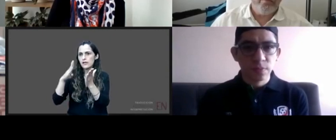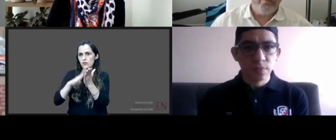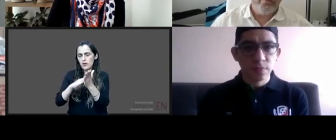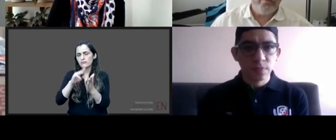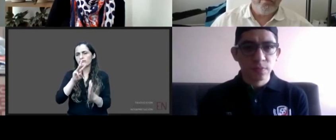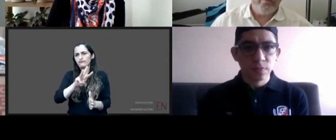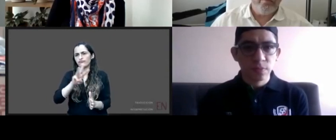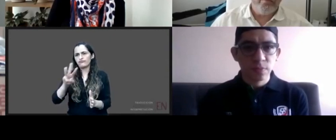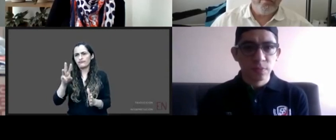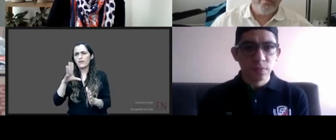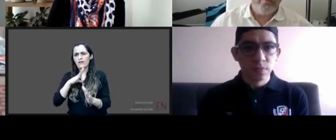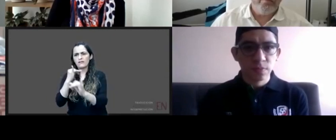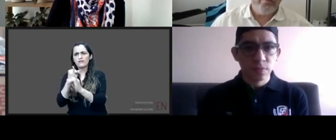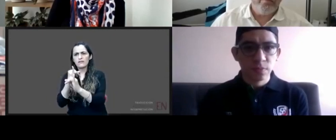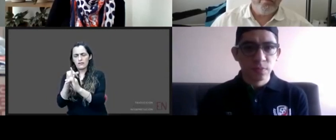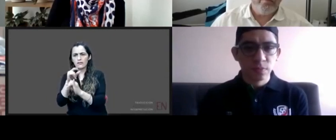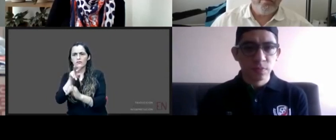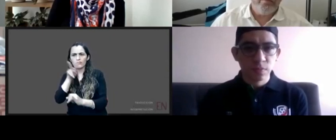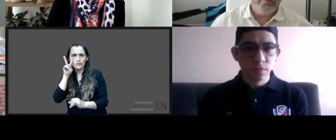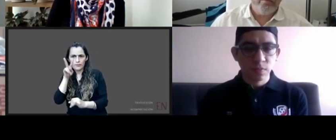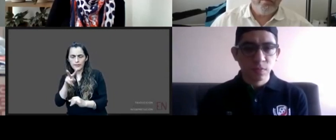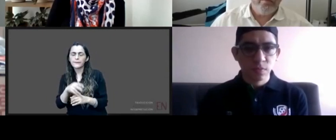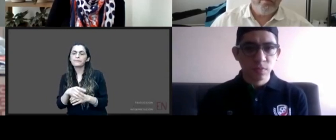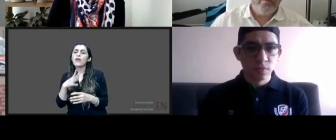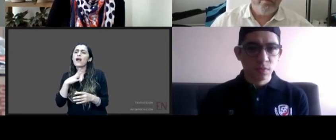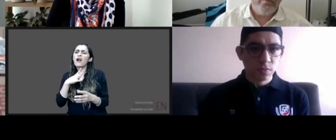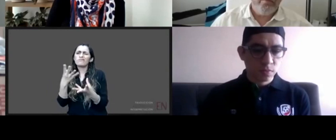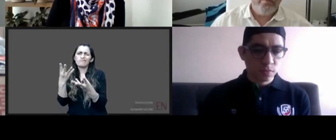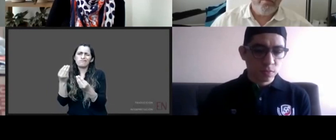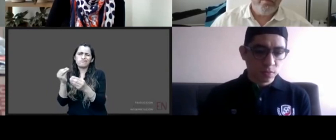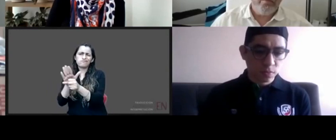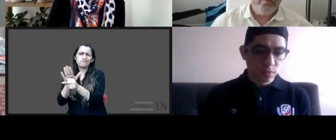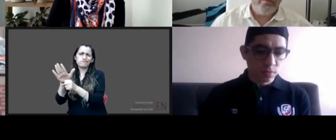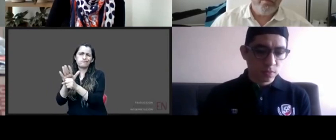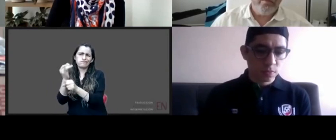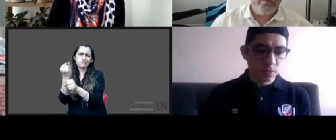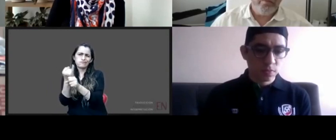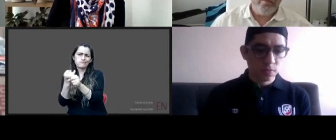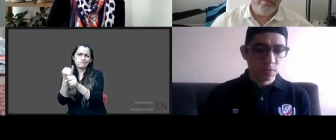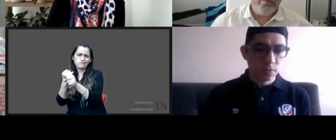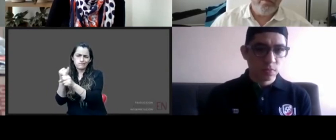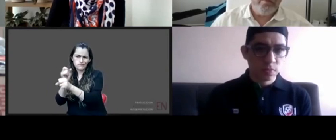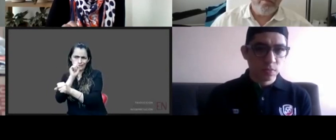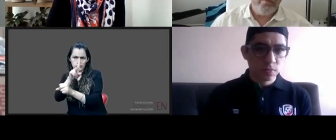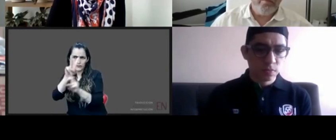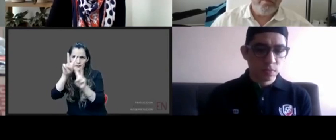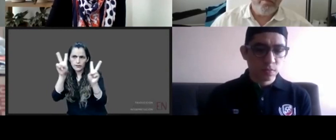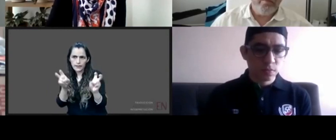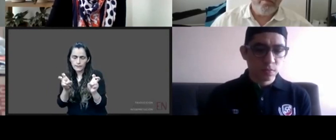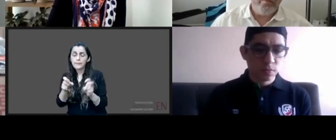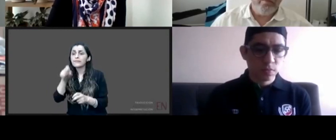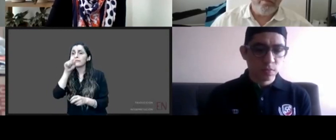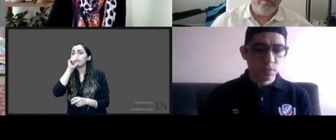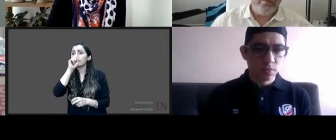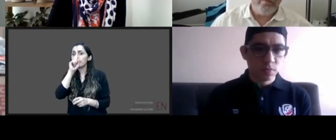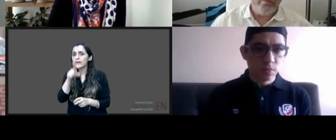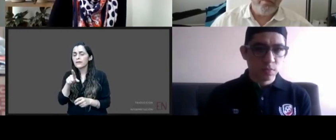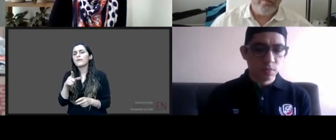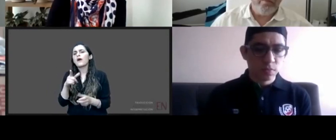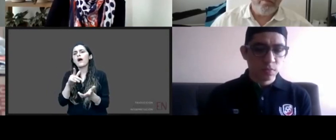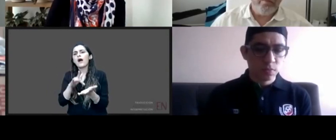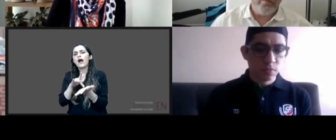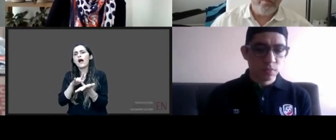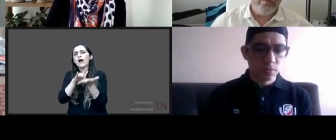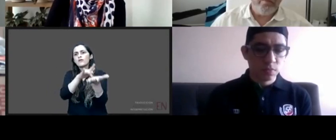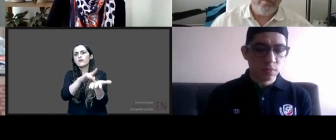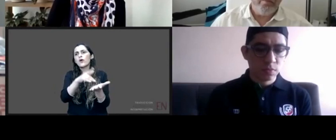e investigaciones sobre el lenguaje. Además, colaboró como consultor en esta temática para Apple, para Siri.